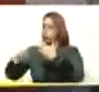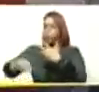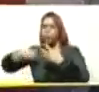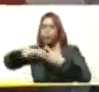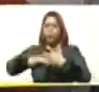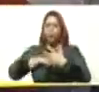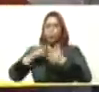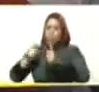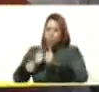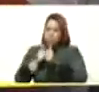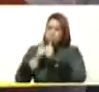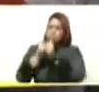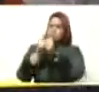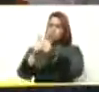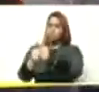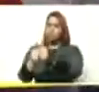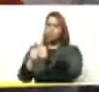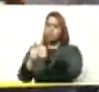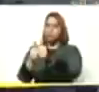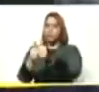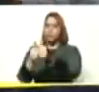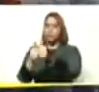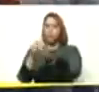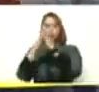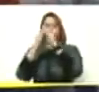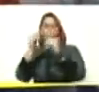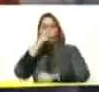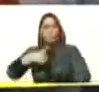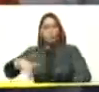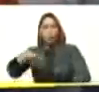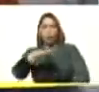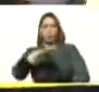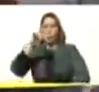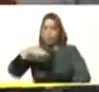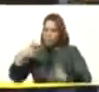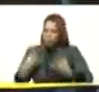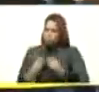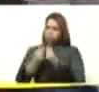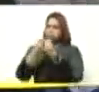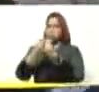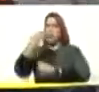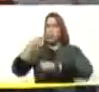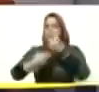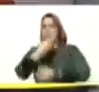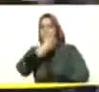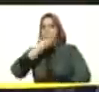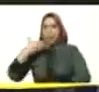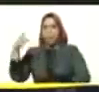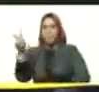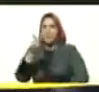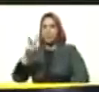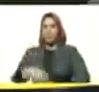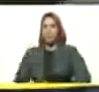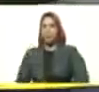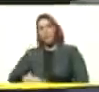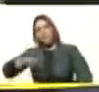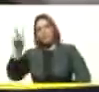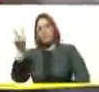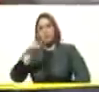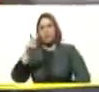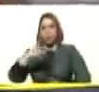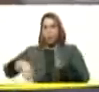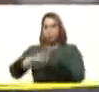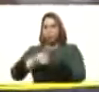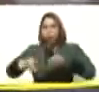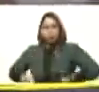los acompañaremos, todo el pueblo lo acompañaremos para hacer una mejor Venezuela, la Venezuela del